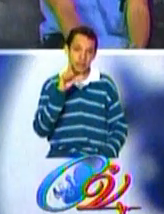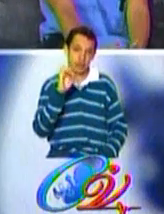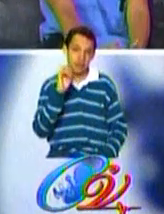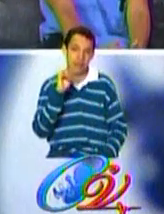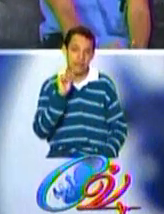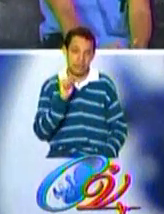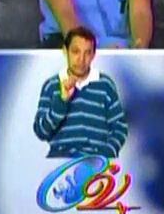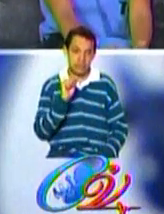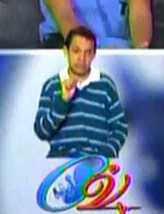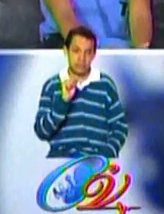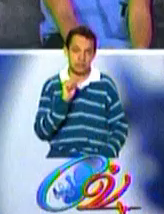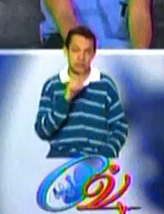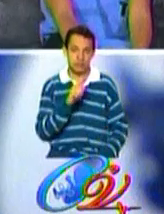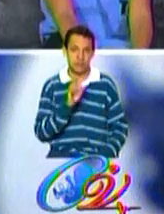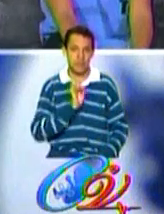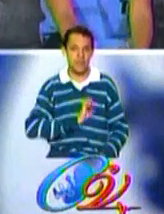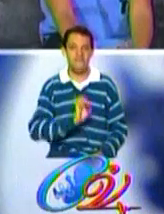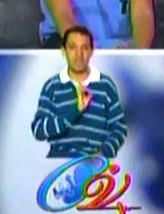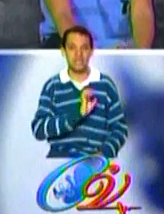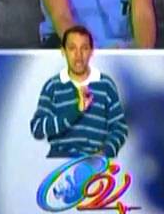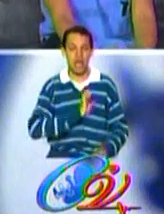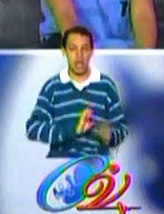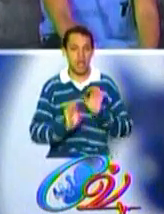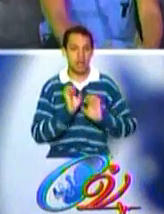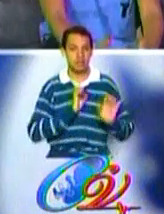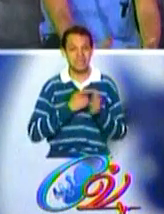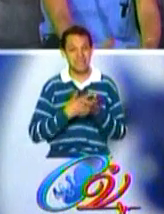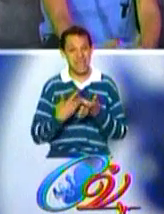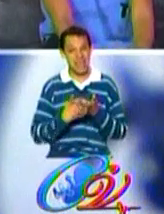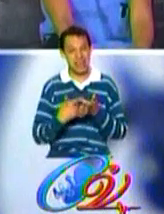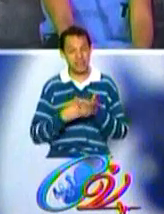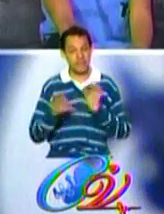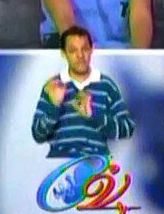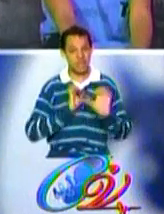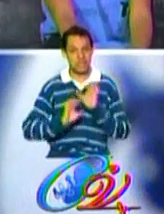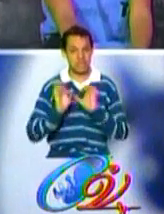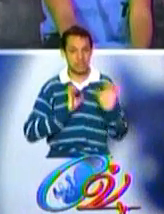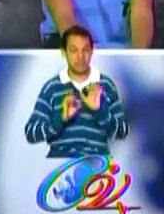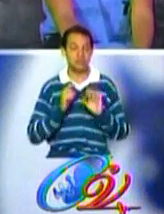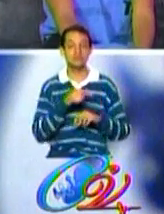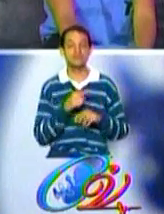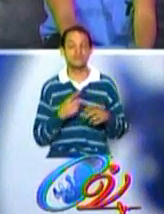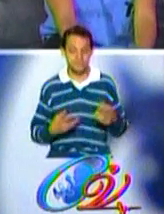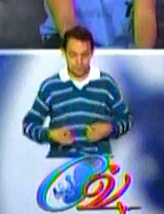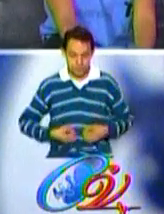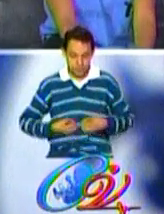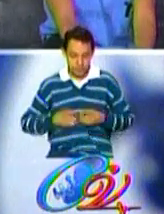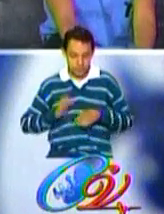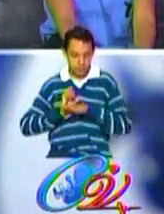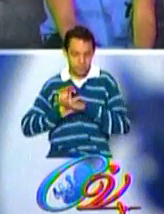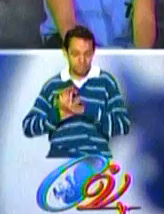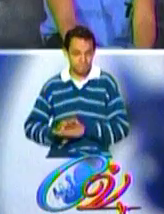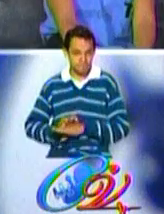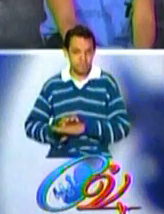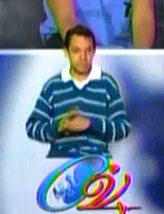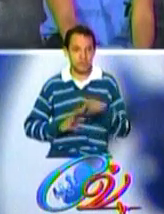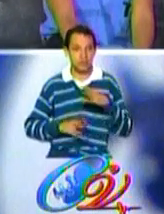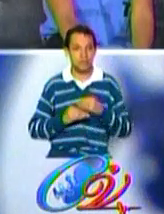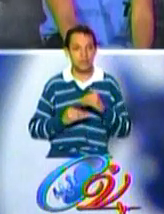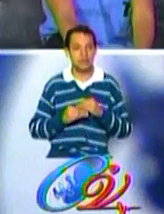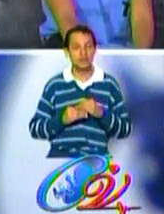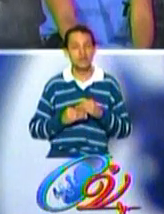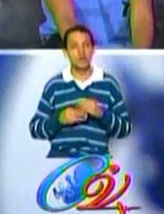que nos van a defender cuando estamos en un proceso infeccioso. Entonces acá también